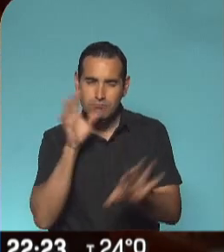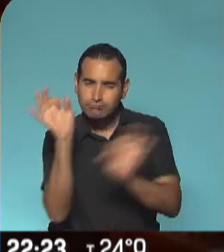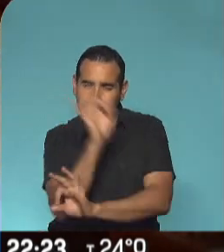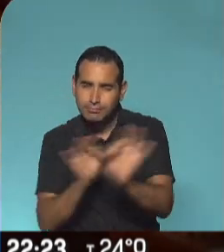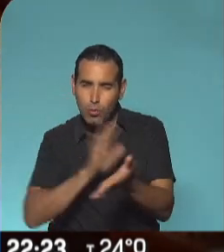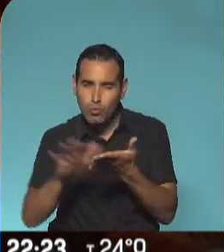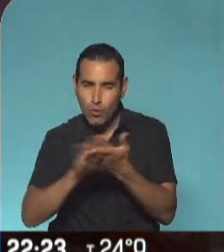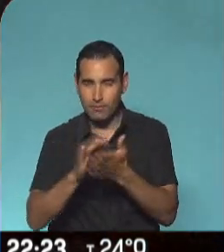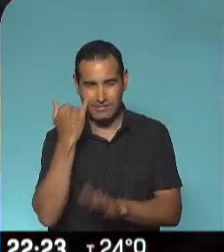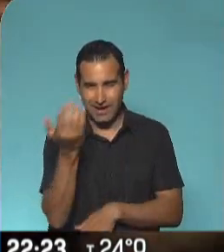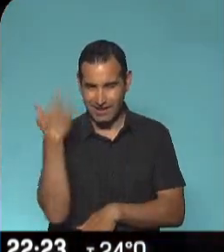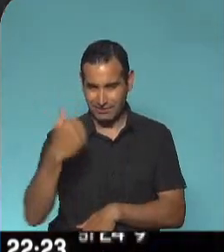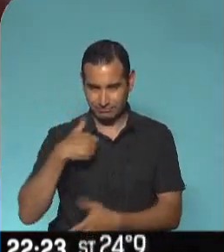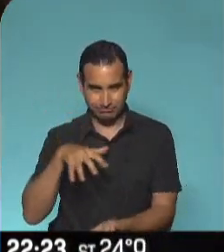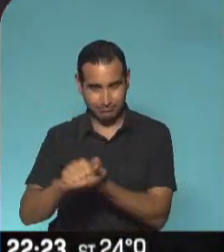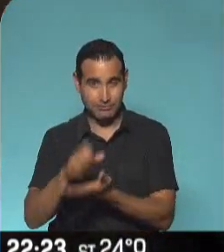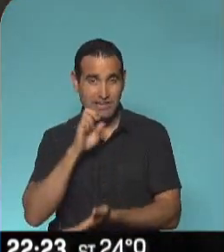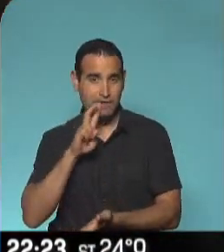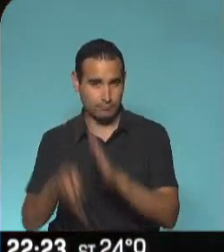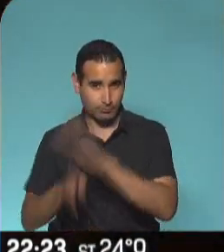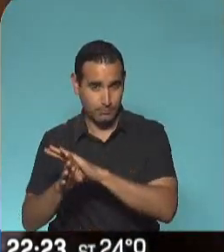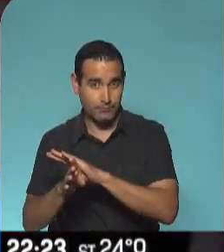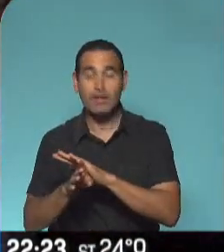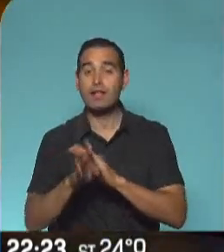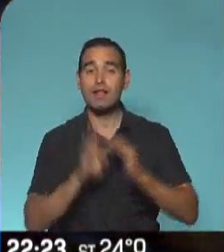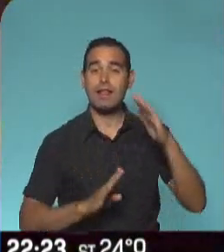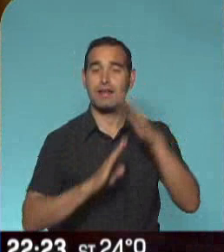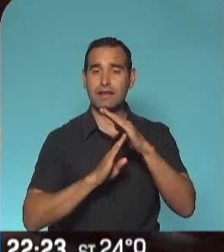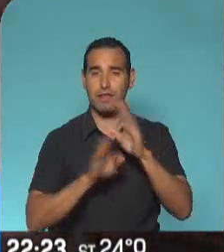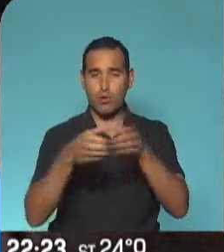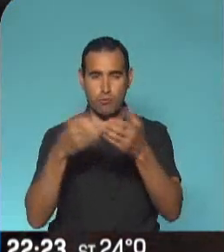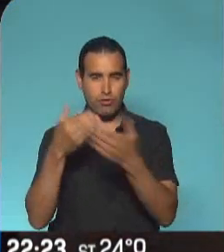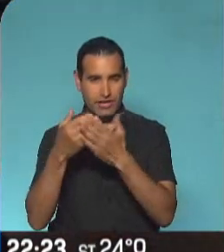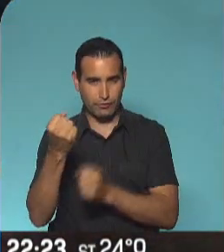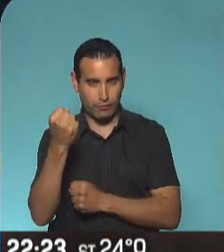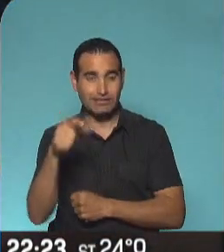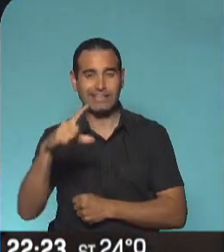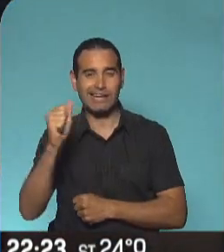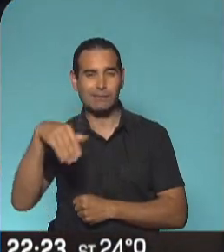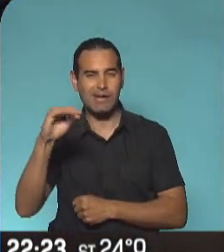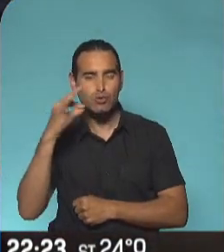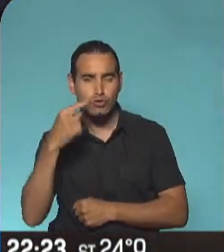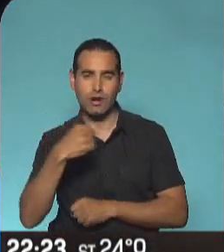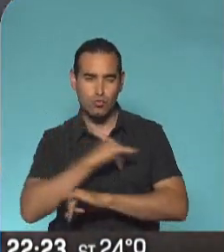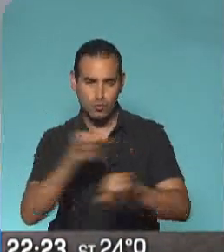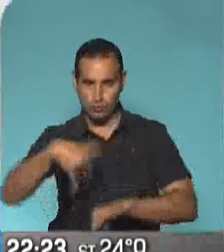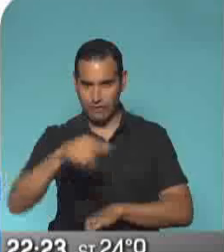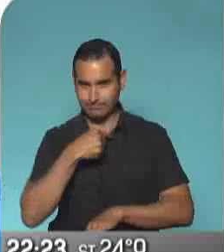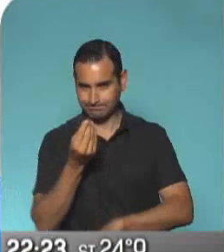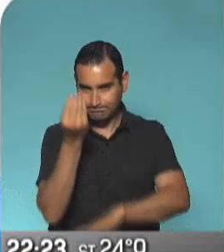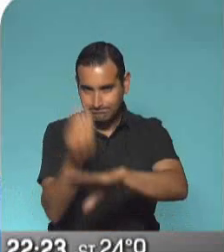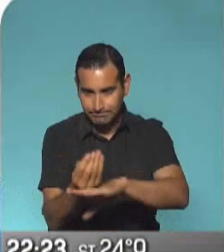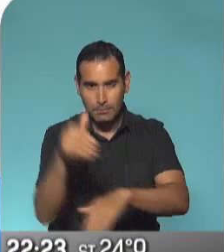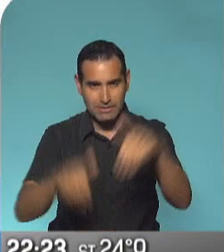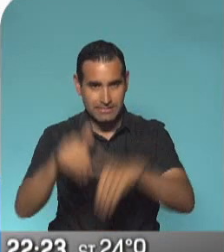tras el golpe de Estado contra Evo Morales. Por un lado, el líder cívico ultraderechista Luis Fernando Camacho anunció su candidatura a la presidencia para